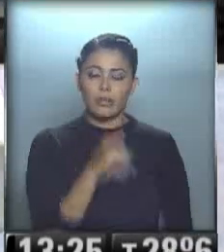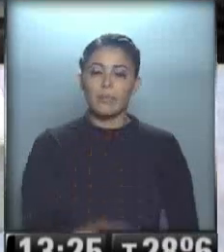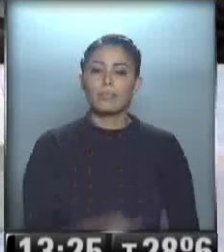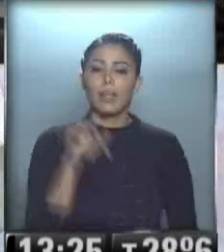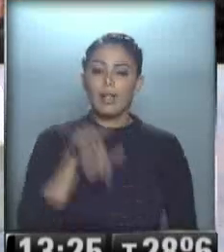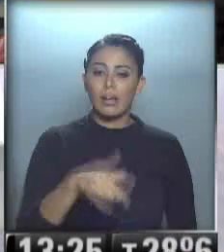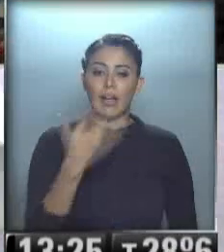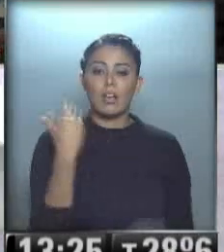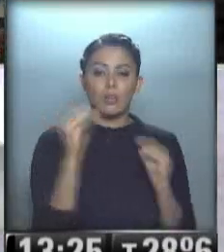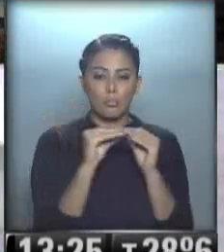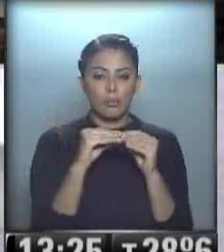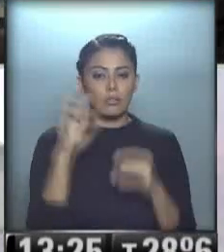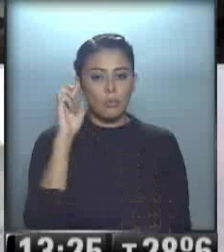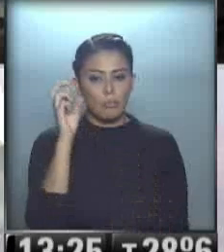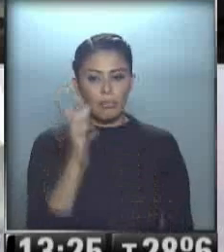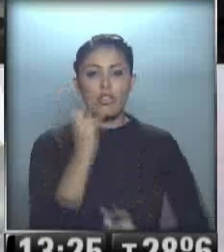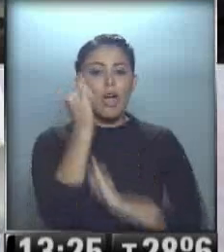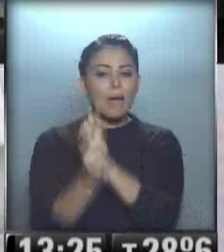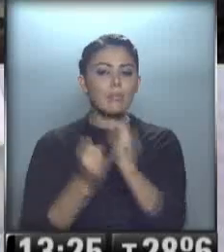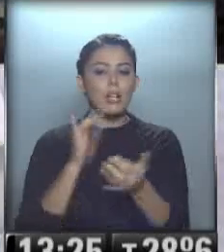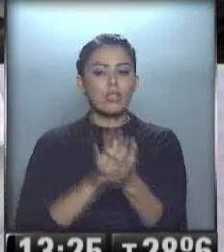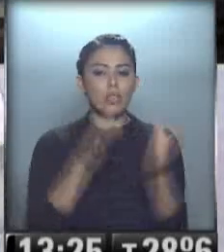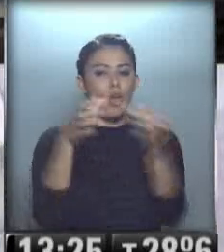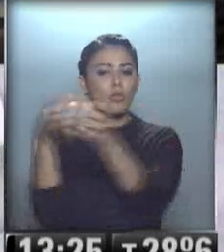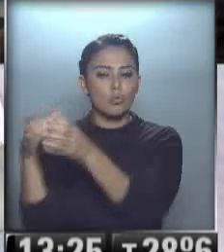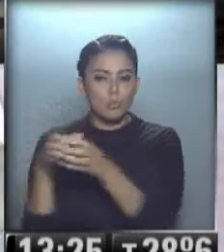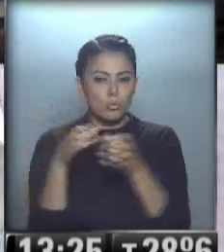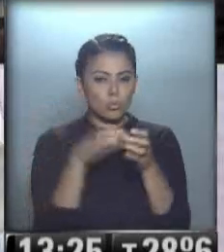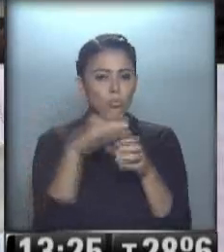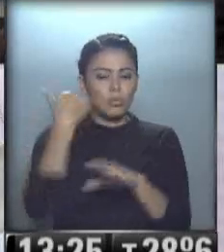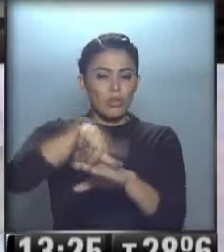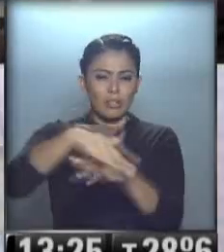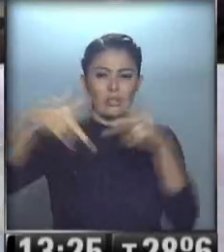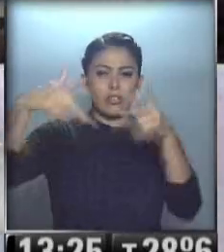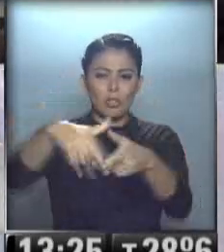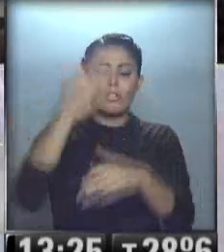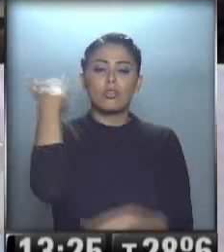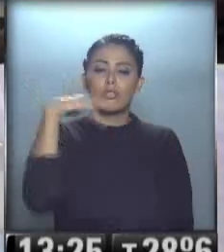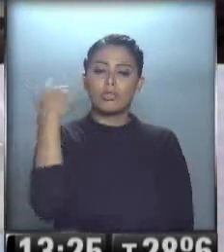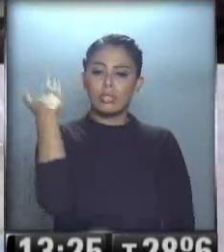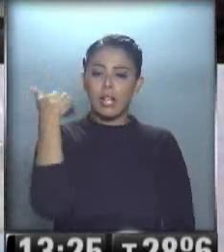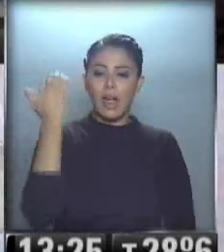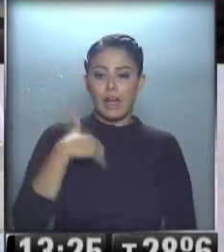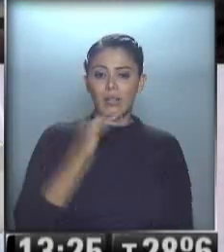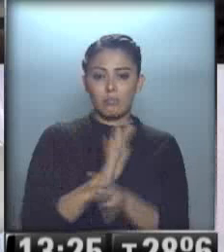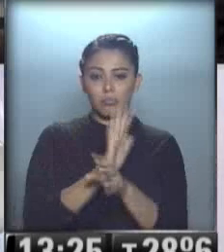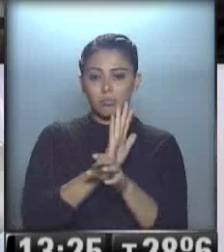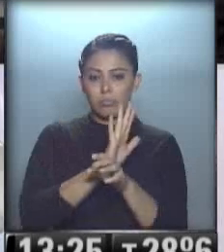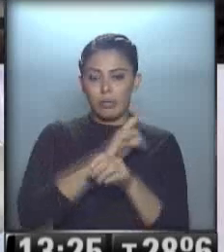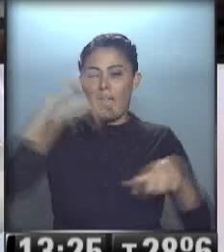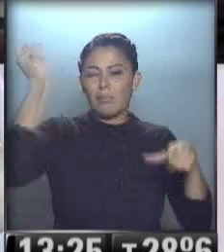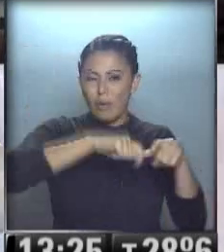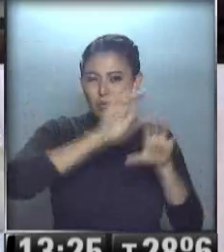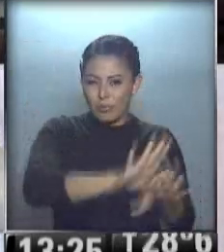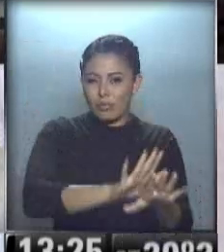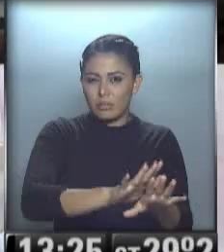está explicando por supuesto Pedro tiene que ver con las guarimbas estos cortes que nosotros en Argentina llamaríamos piquetes que